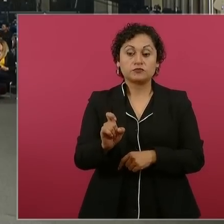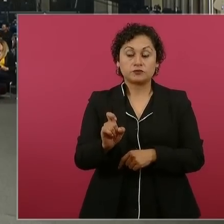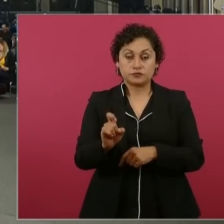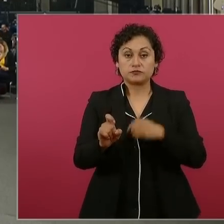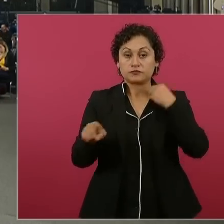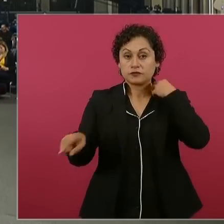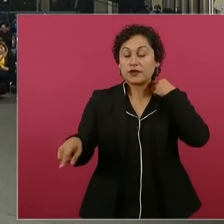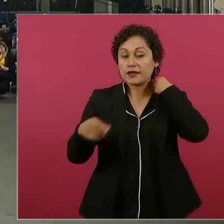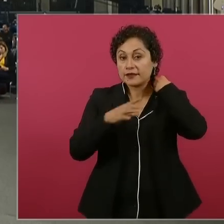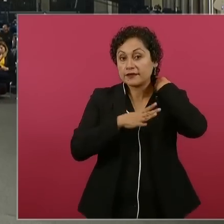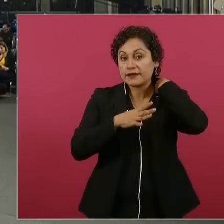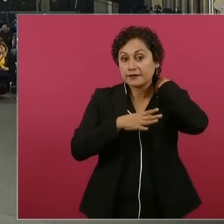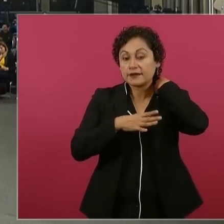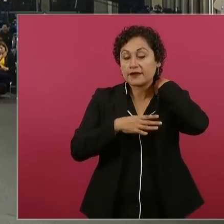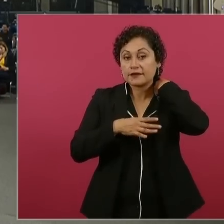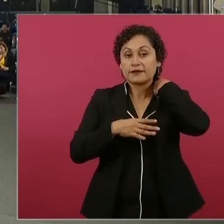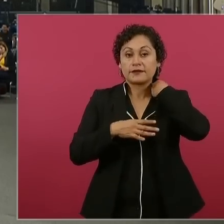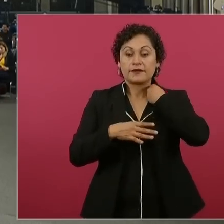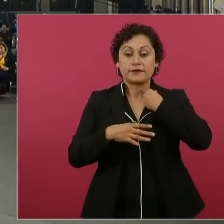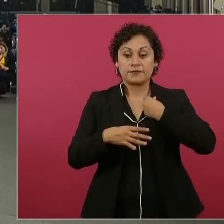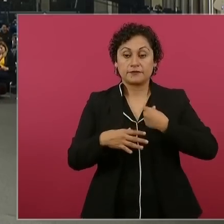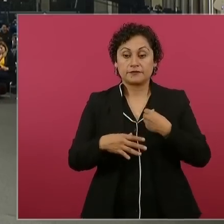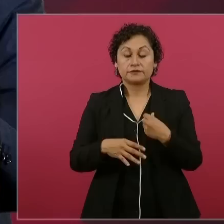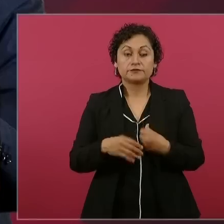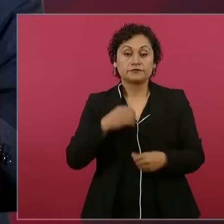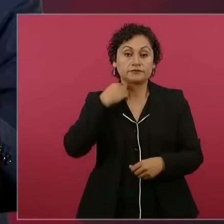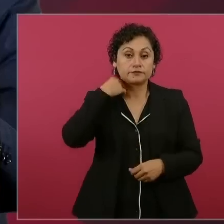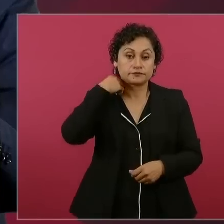superficial y subterránea del país,